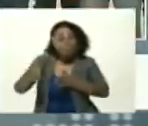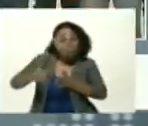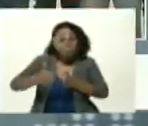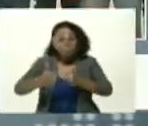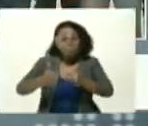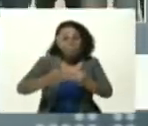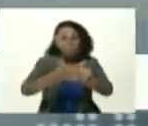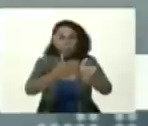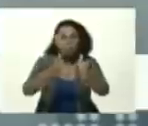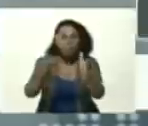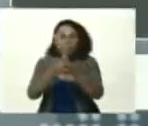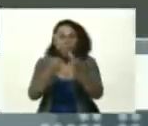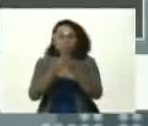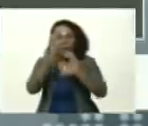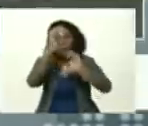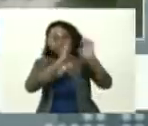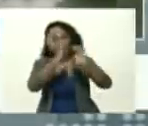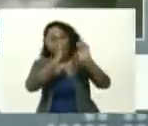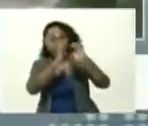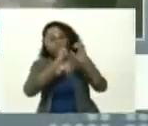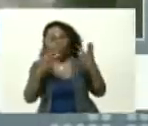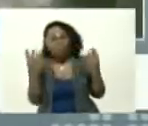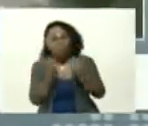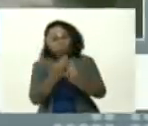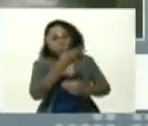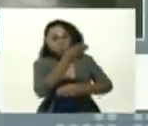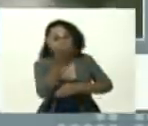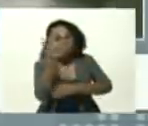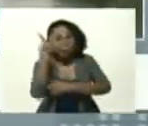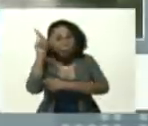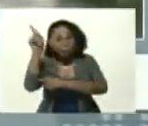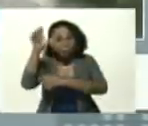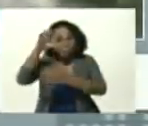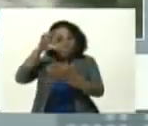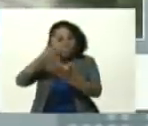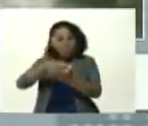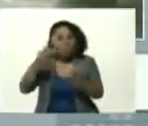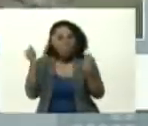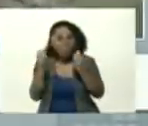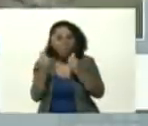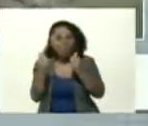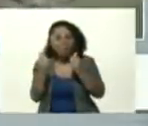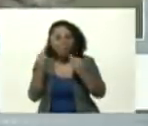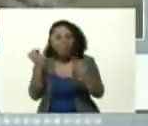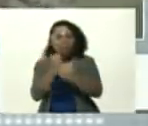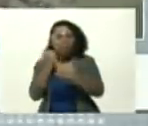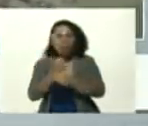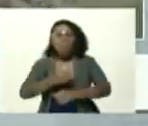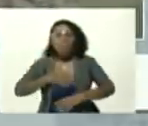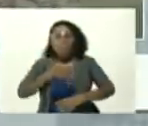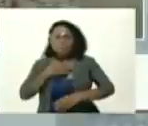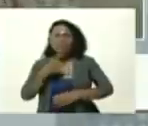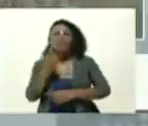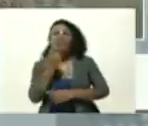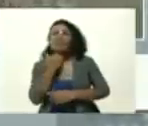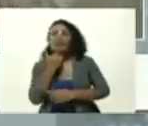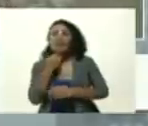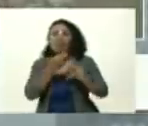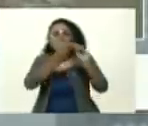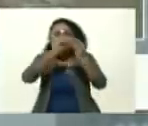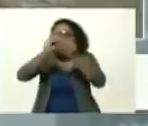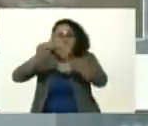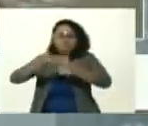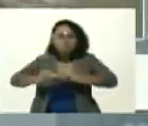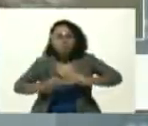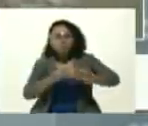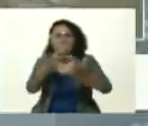la comisión para evaluar, junto con ustedes en Mérida, las obras que pudieran hacer falta